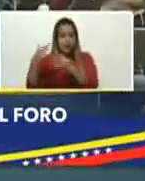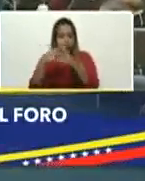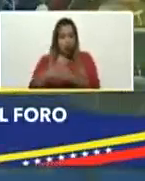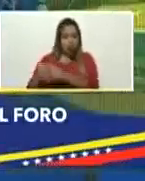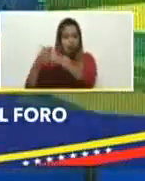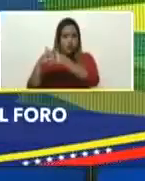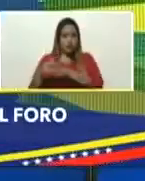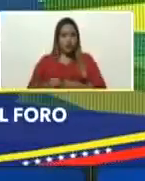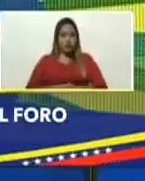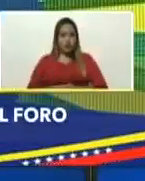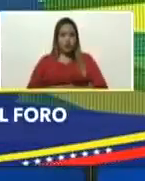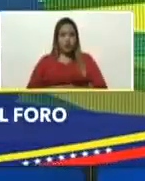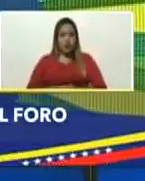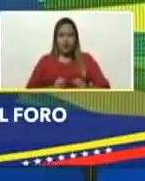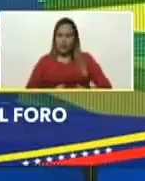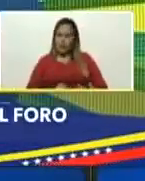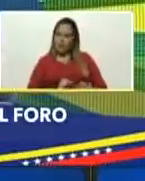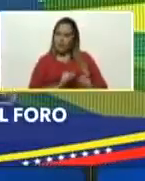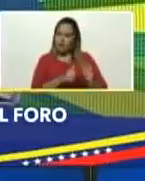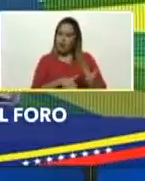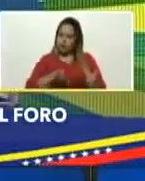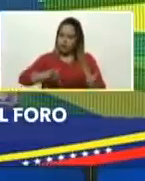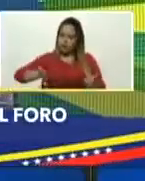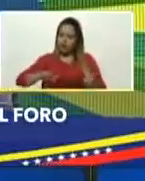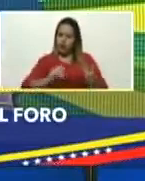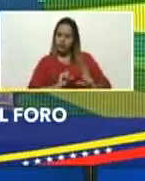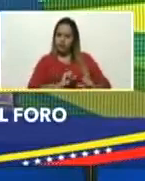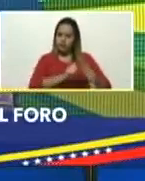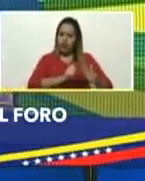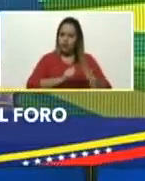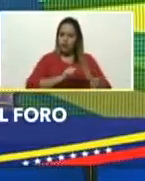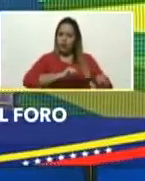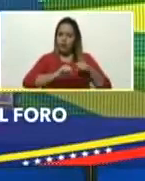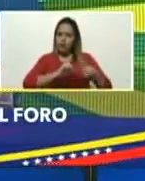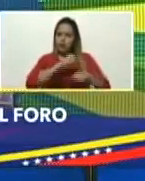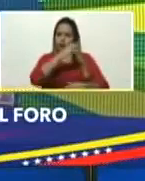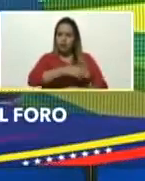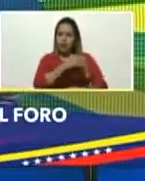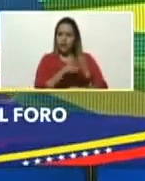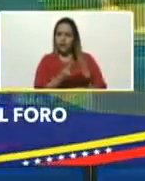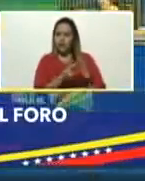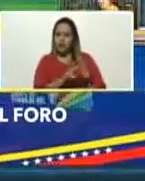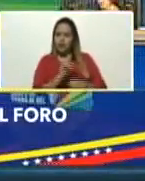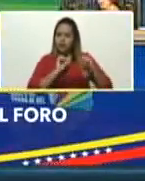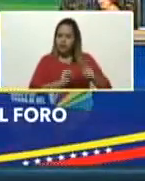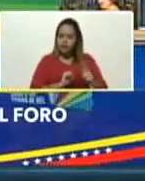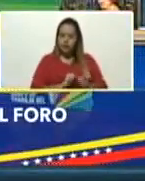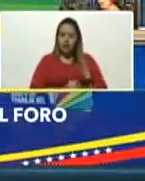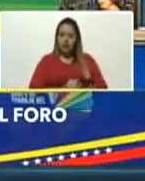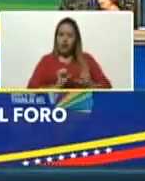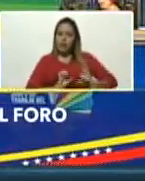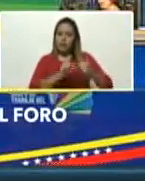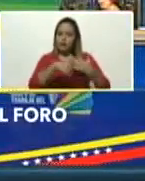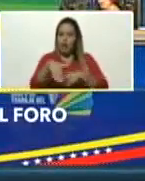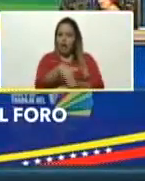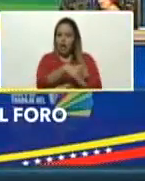Surgió un poderoso movimiento social en Venezuela, que tomó las calles,